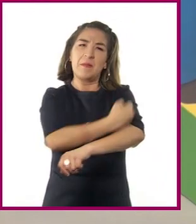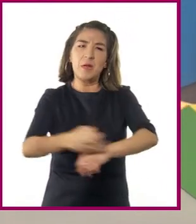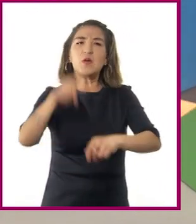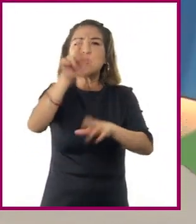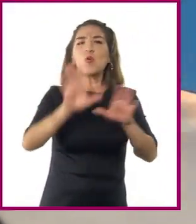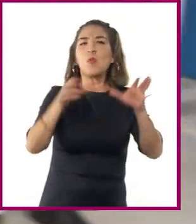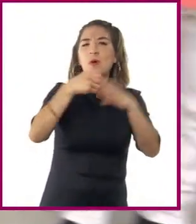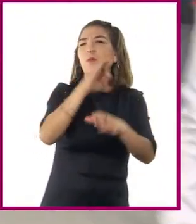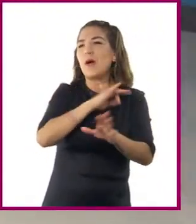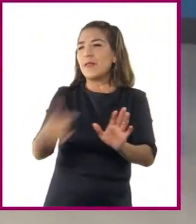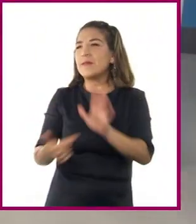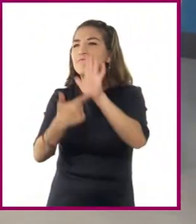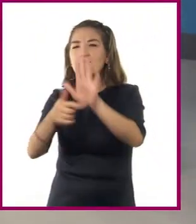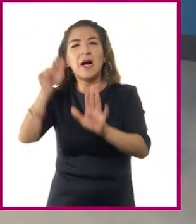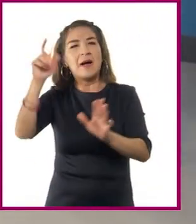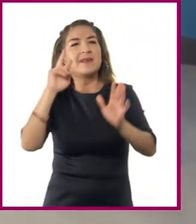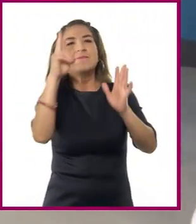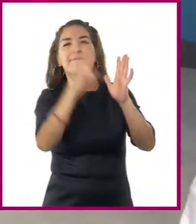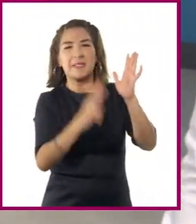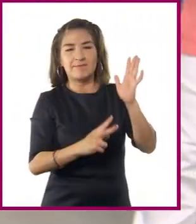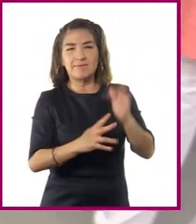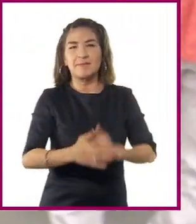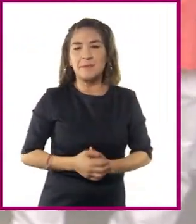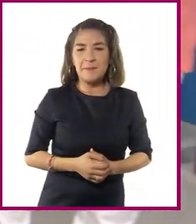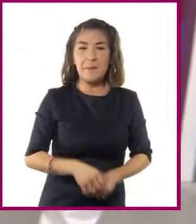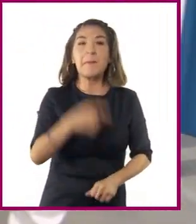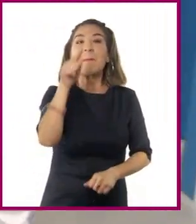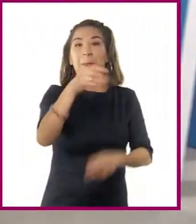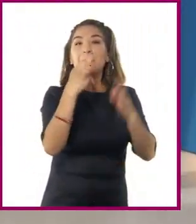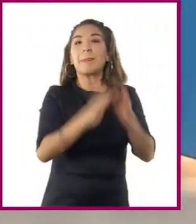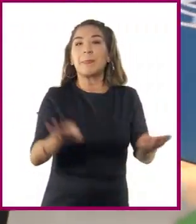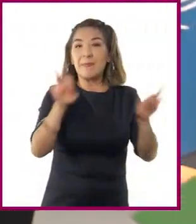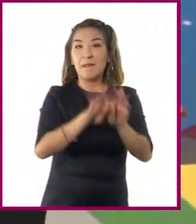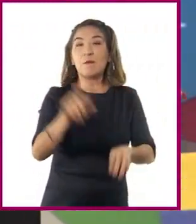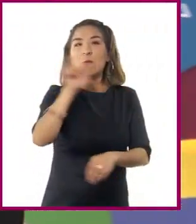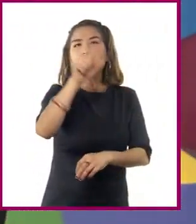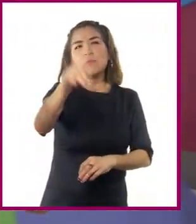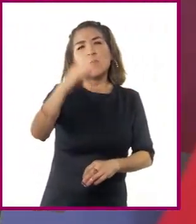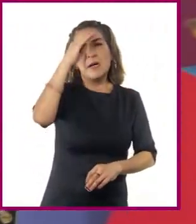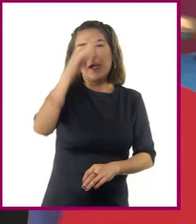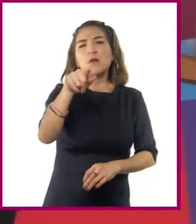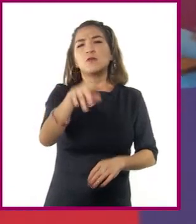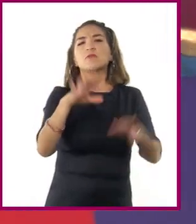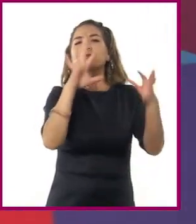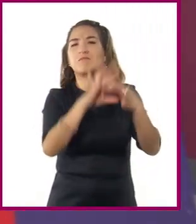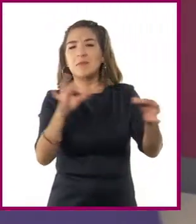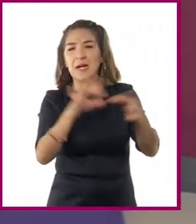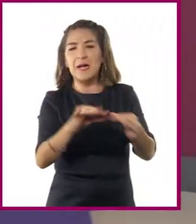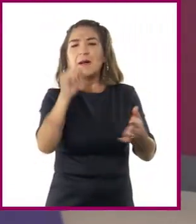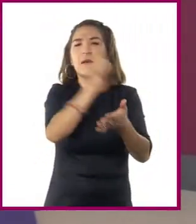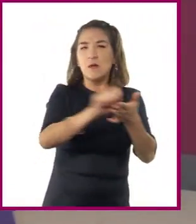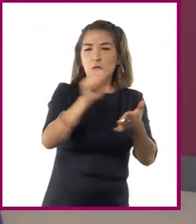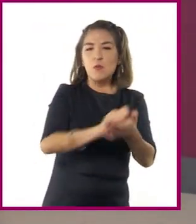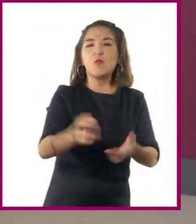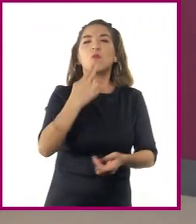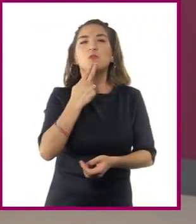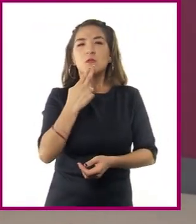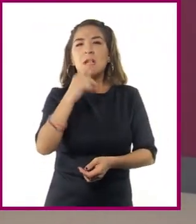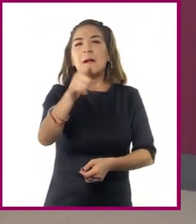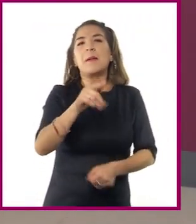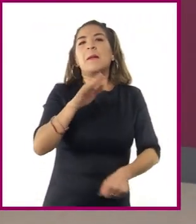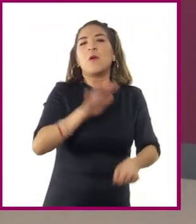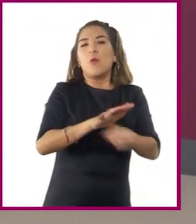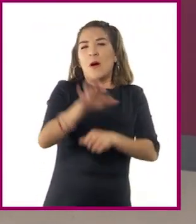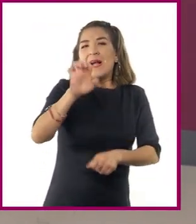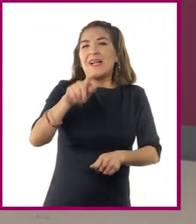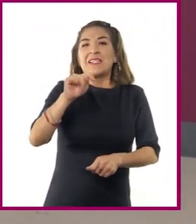en donde viven. Es importante que ustedes, al formular sus propios argumentos, utilicen los principios